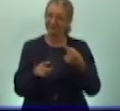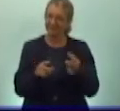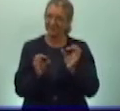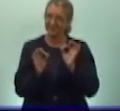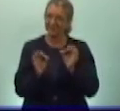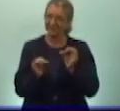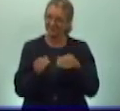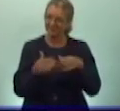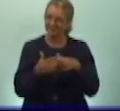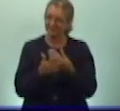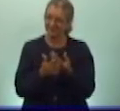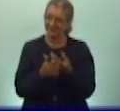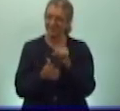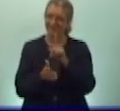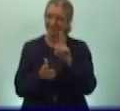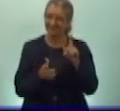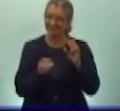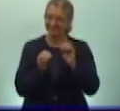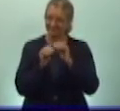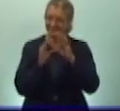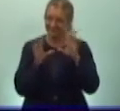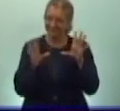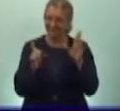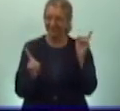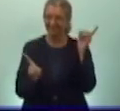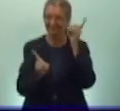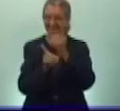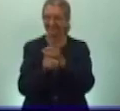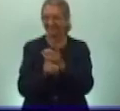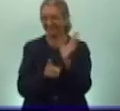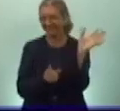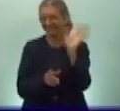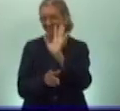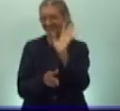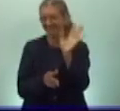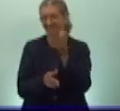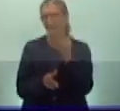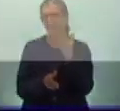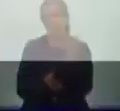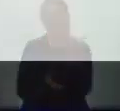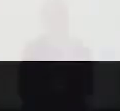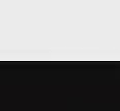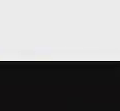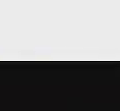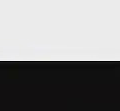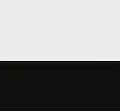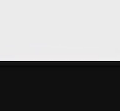día y hora, nos estemos encontrando. Chao, no falten.